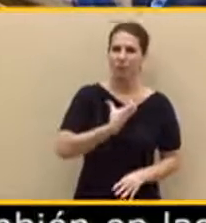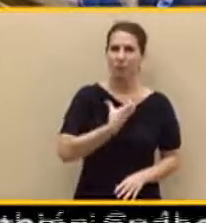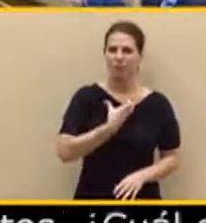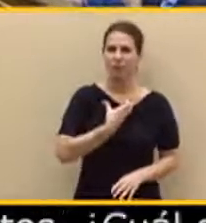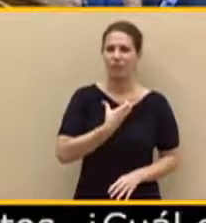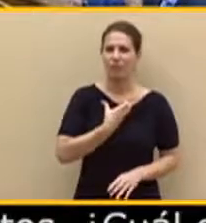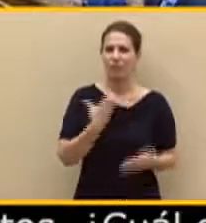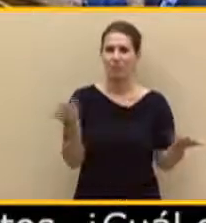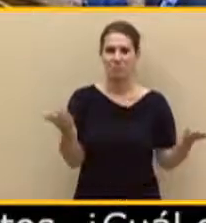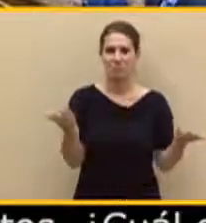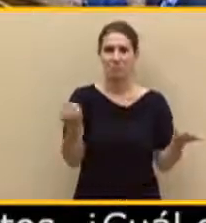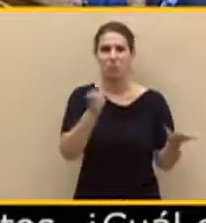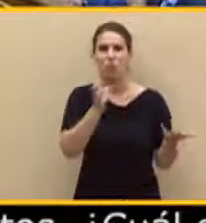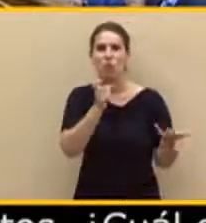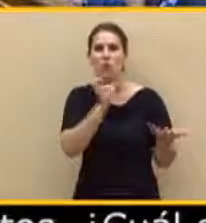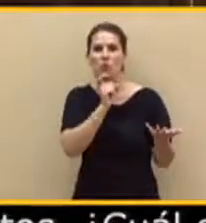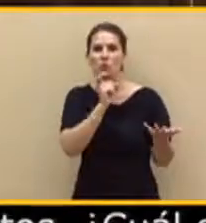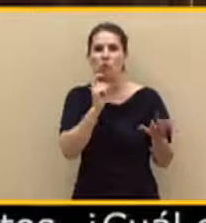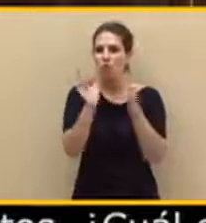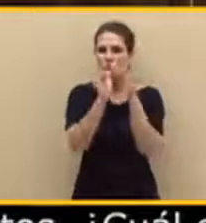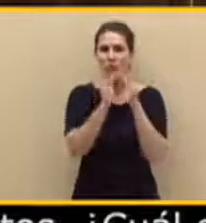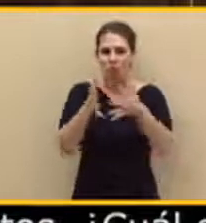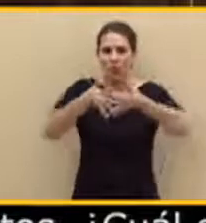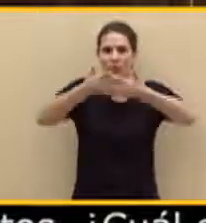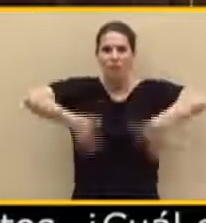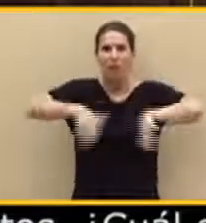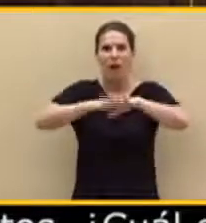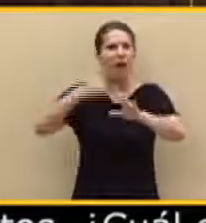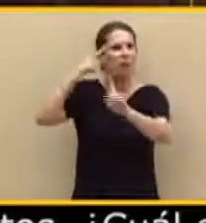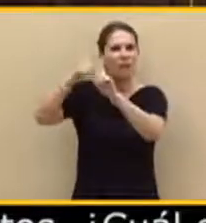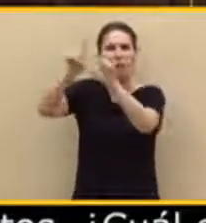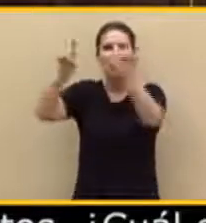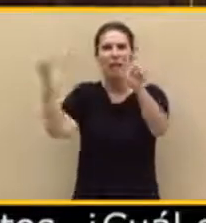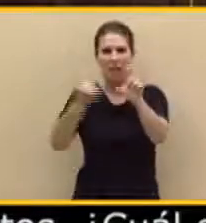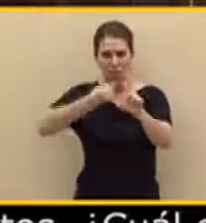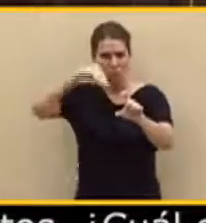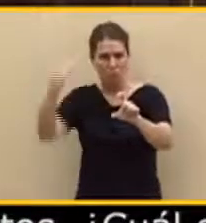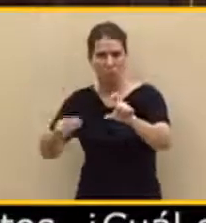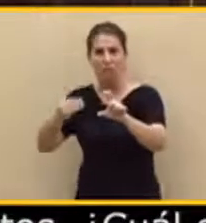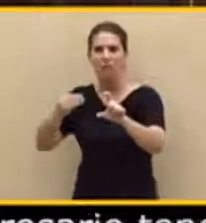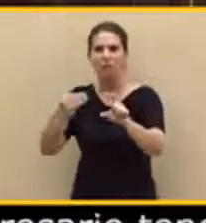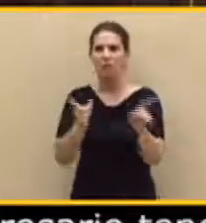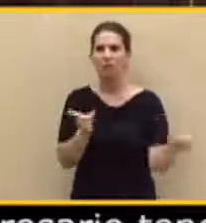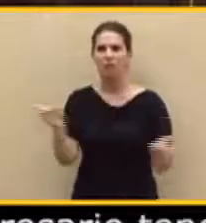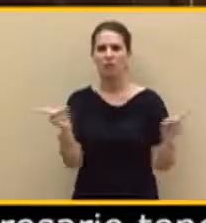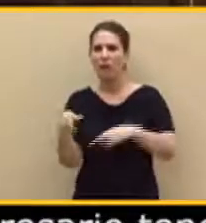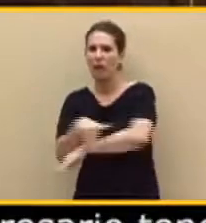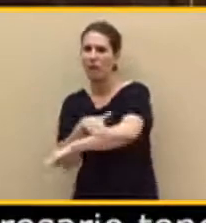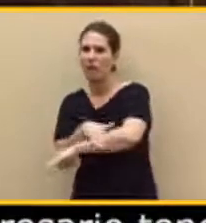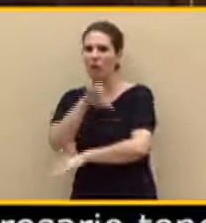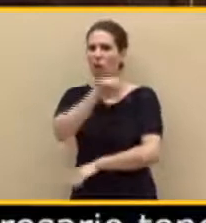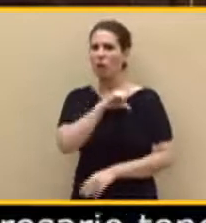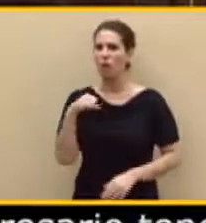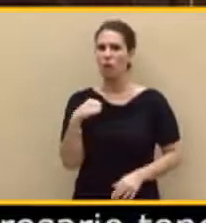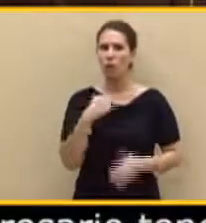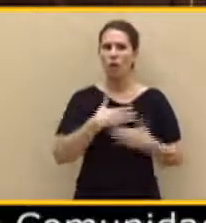señorías, que para un gran empresario, para que un gran empresario tenga acceso a la vez a los políticos del Estado, de la comunidad autónoma o de cualquier